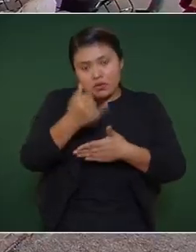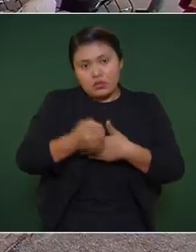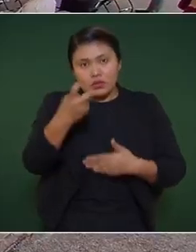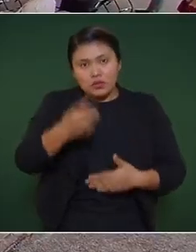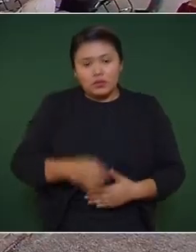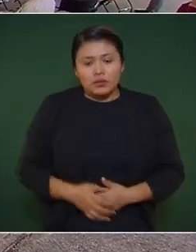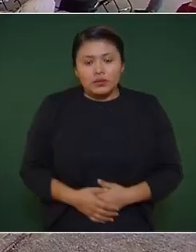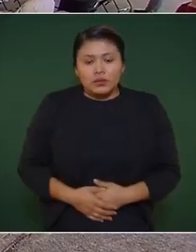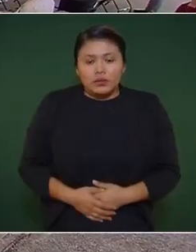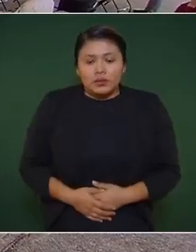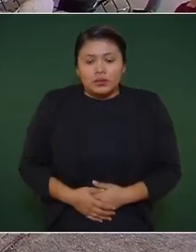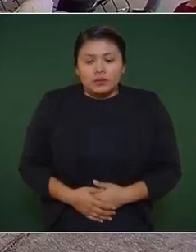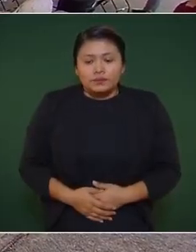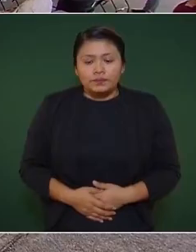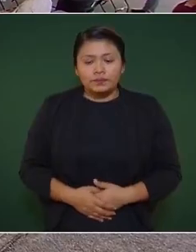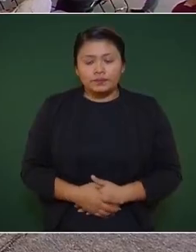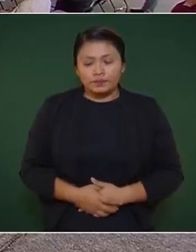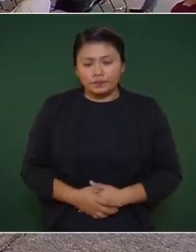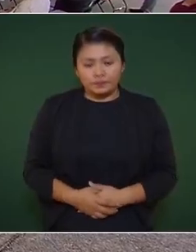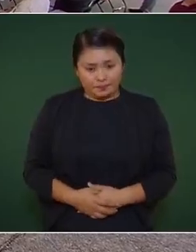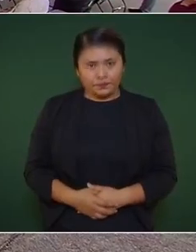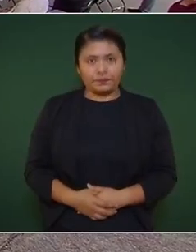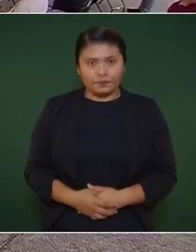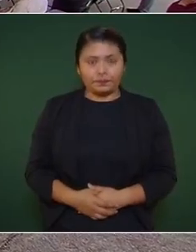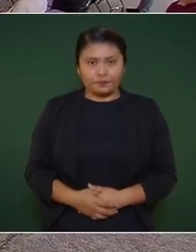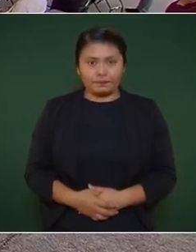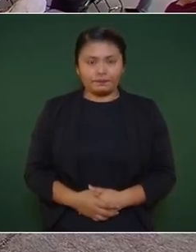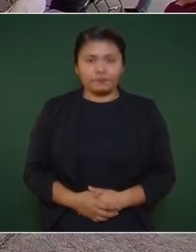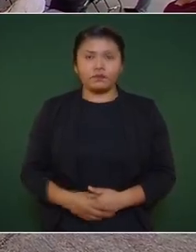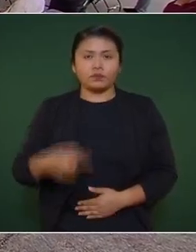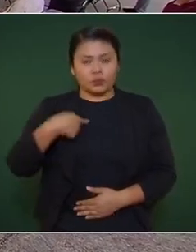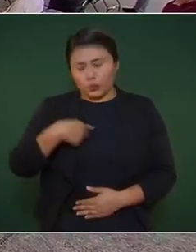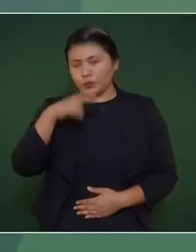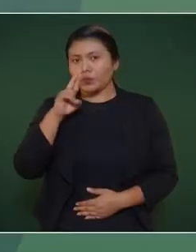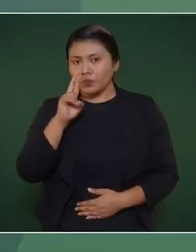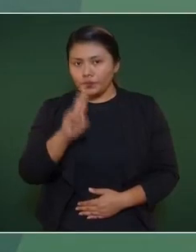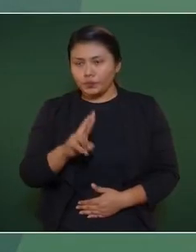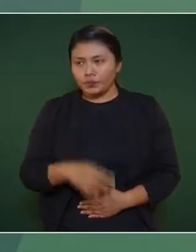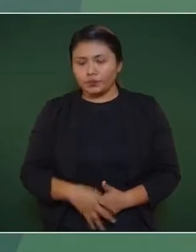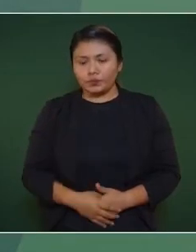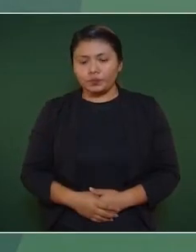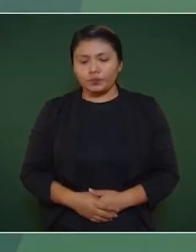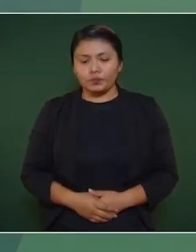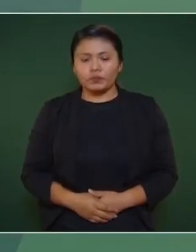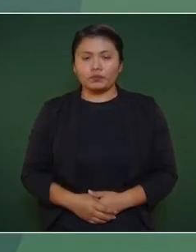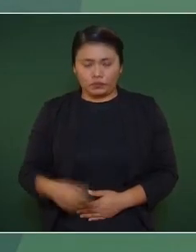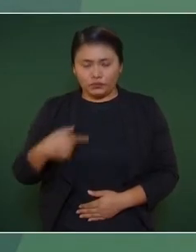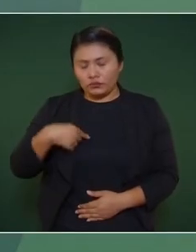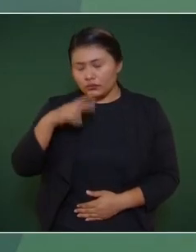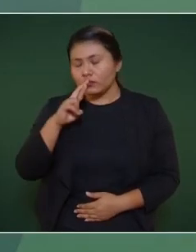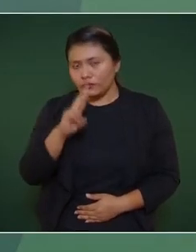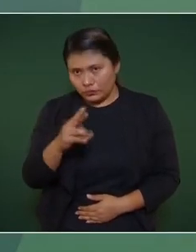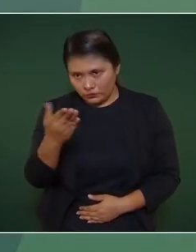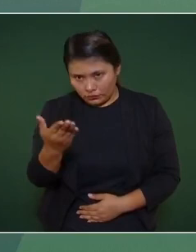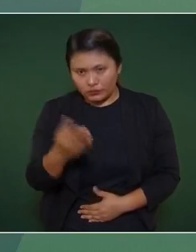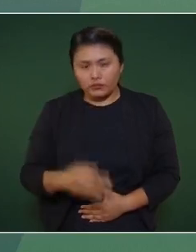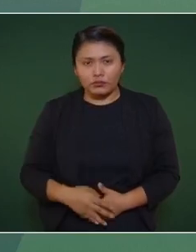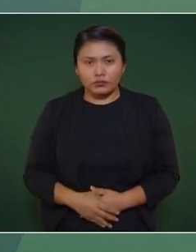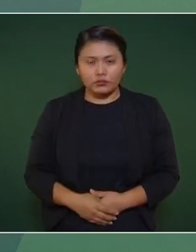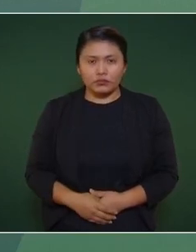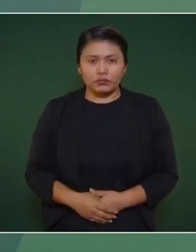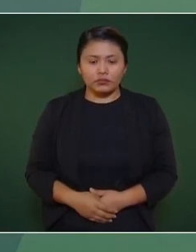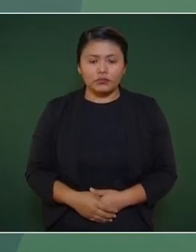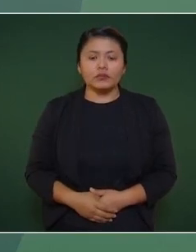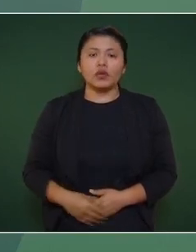pregunta expresa y respondiendo en honor a la verdad y la pregunta que nos haces, se